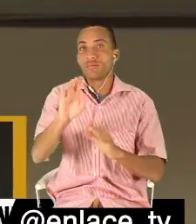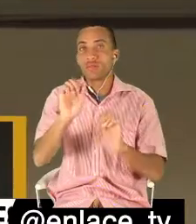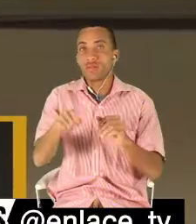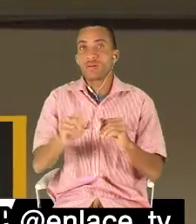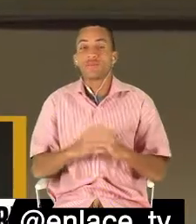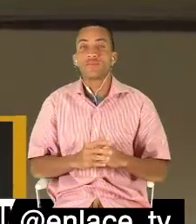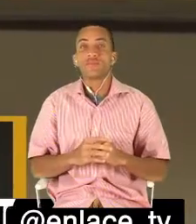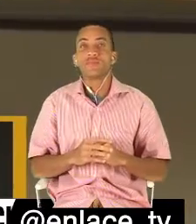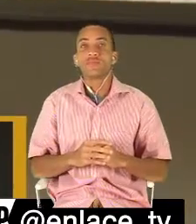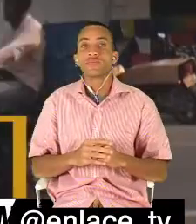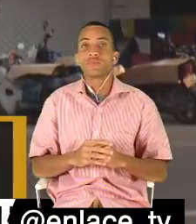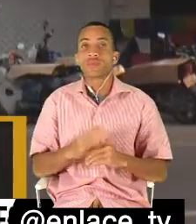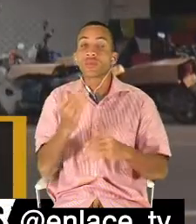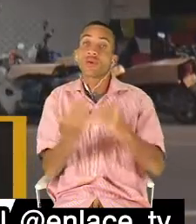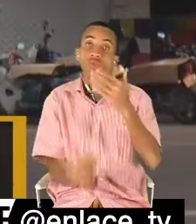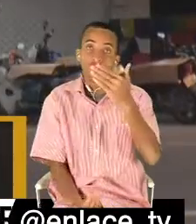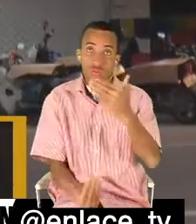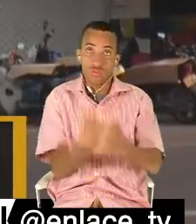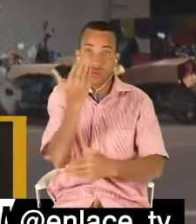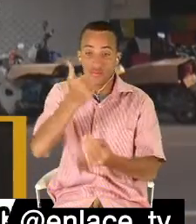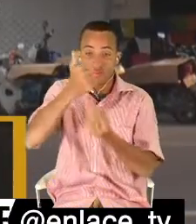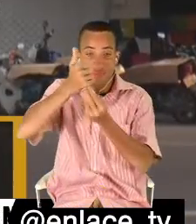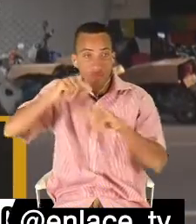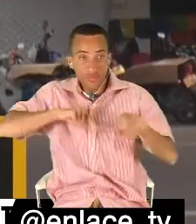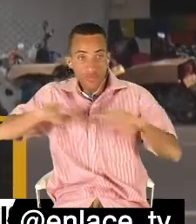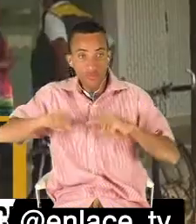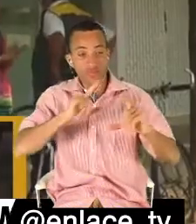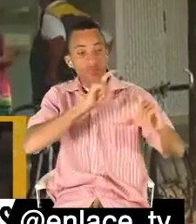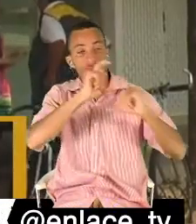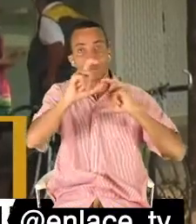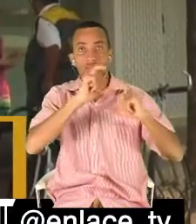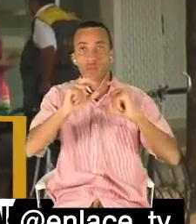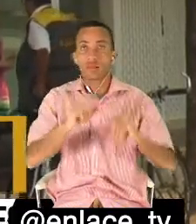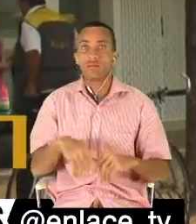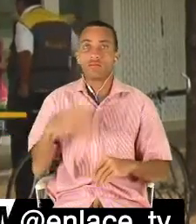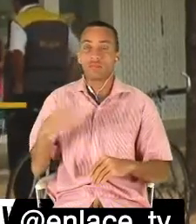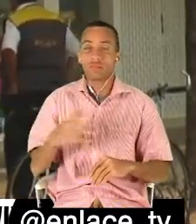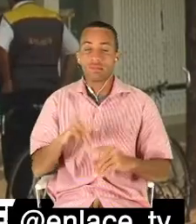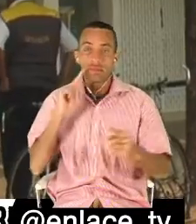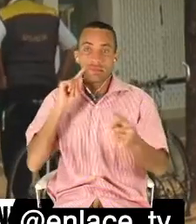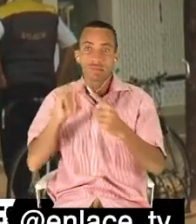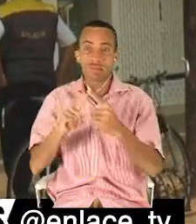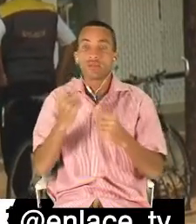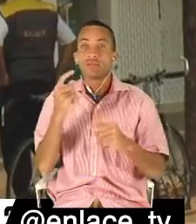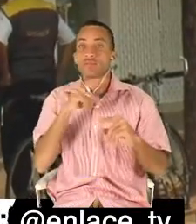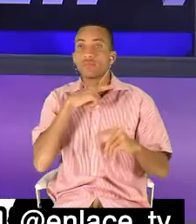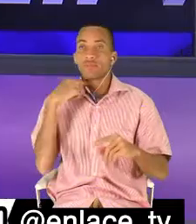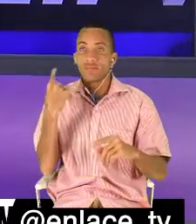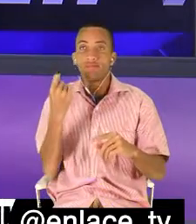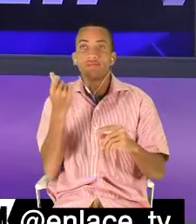Los nuevos directivos de la Cámara de Comercio de Barranca Bermeja tienen el reto de afrontar con éxito la crisis económica que afronta el municipio.